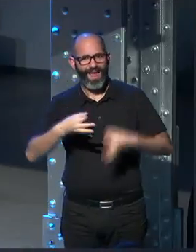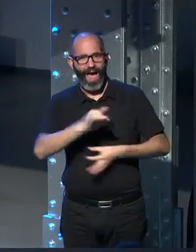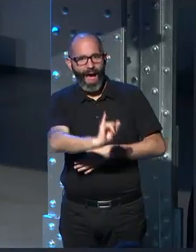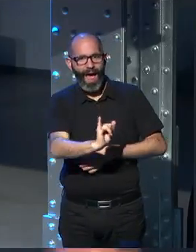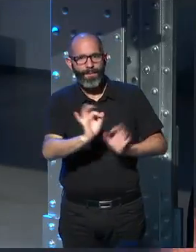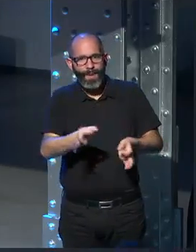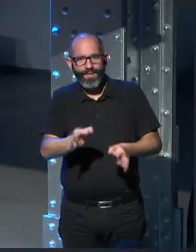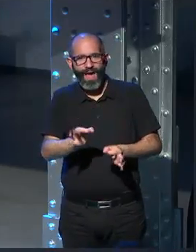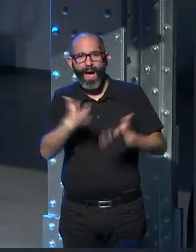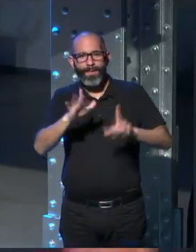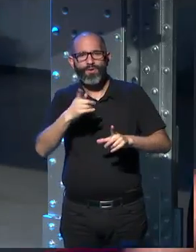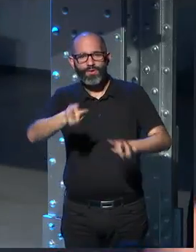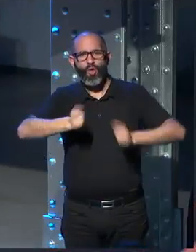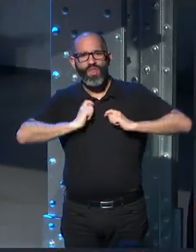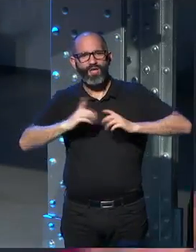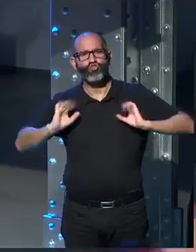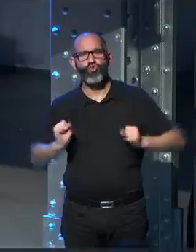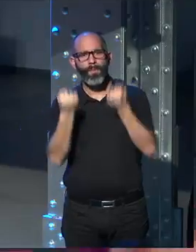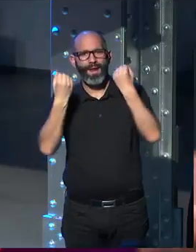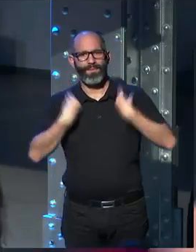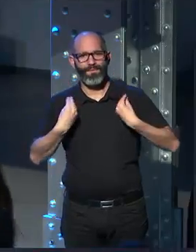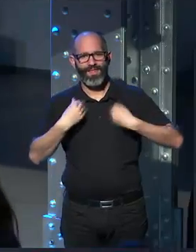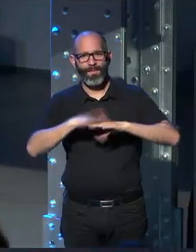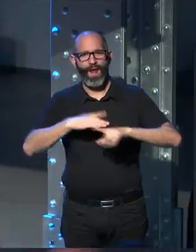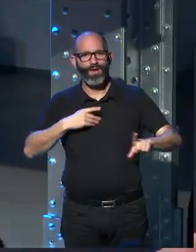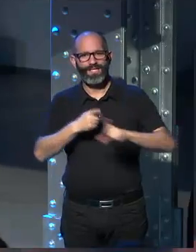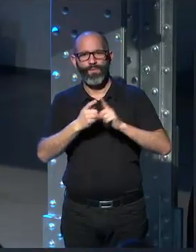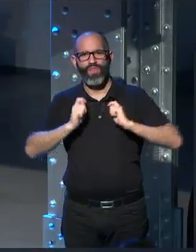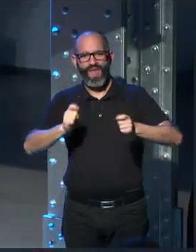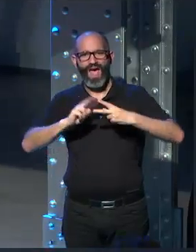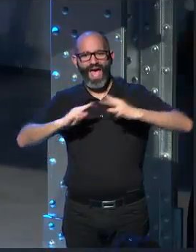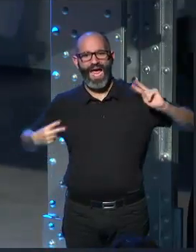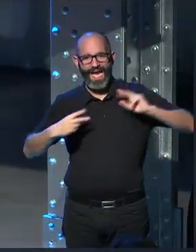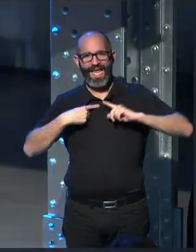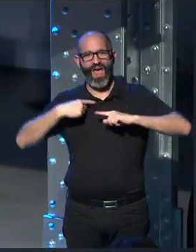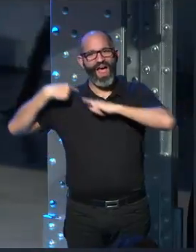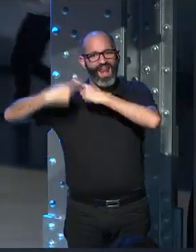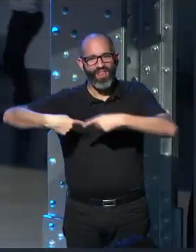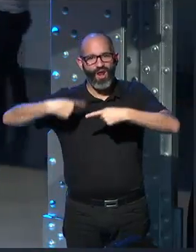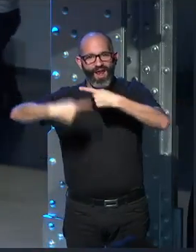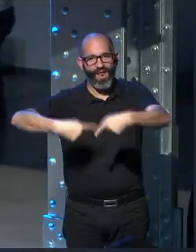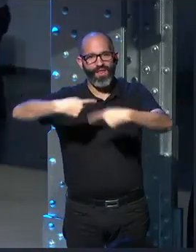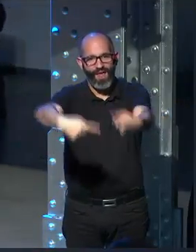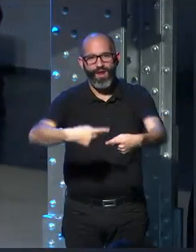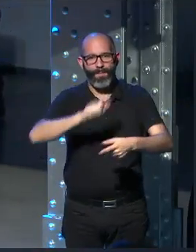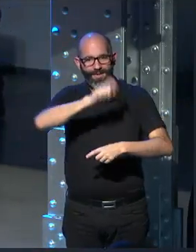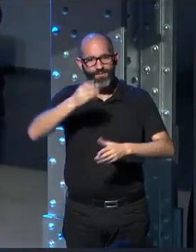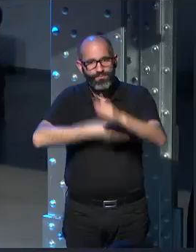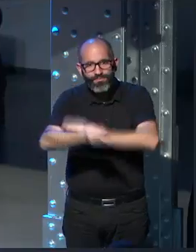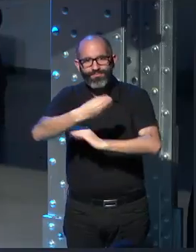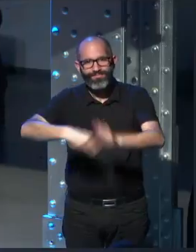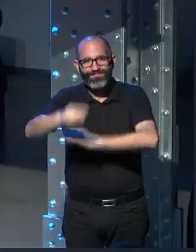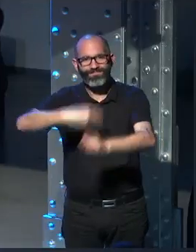sirve para sobrevivir y para transmitir nuestros genes a la siguiente generación y son procesos que